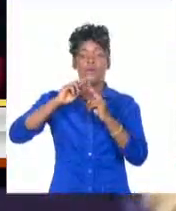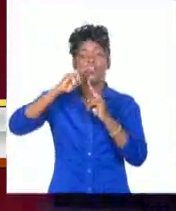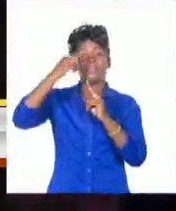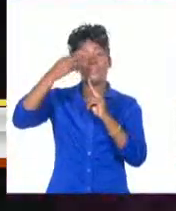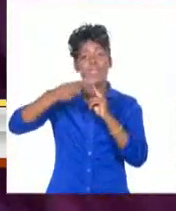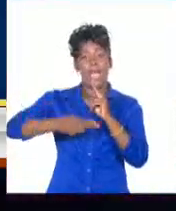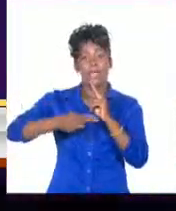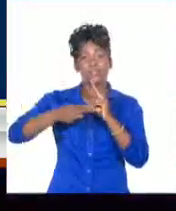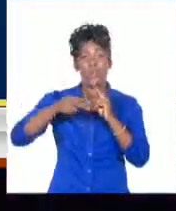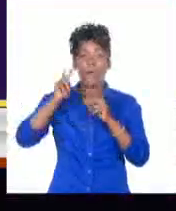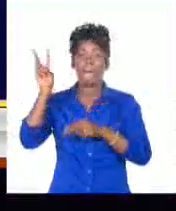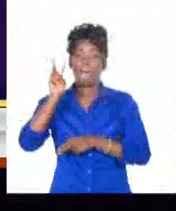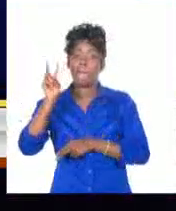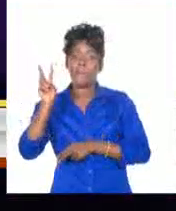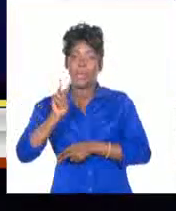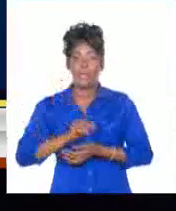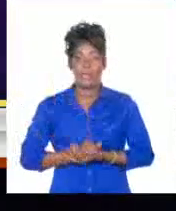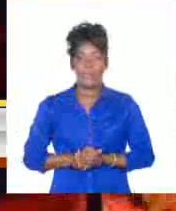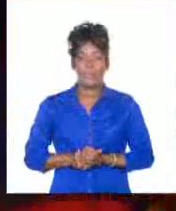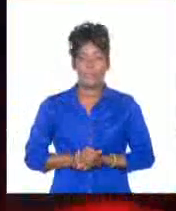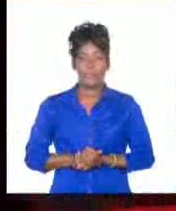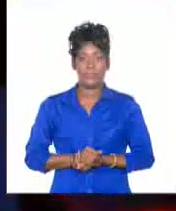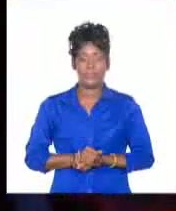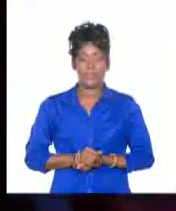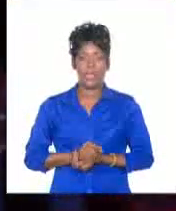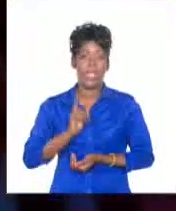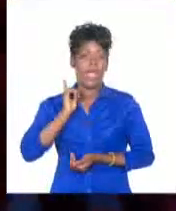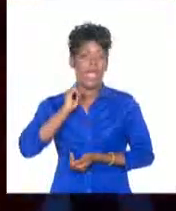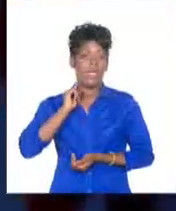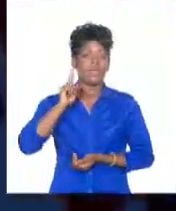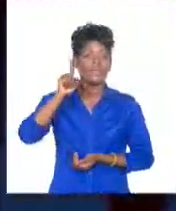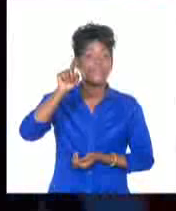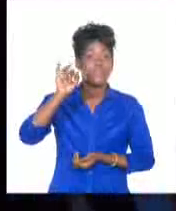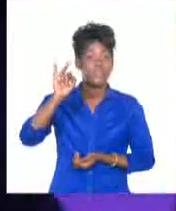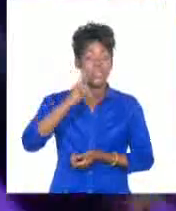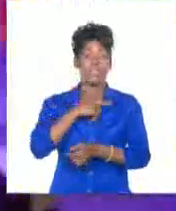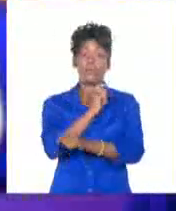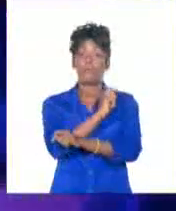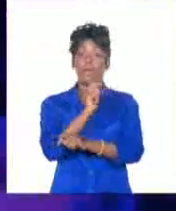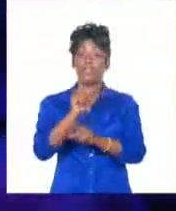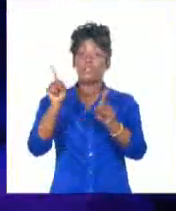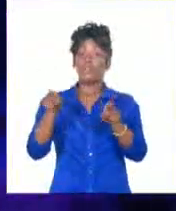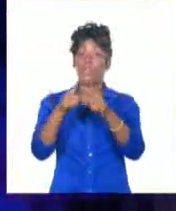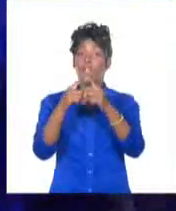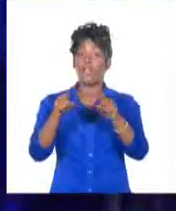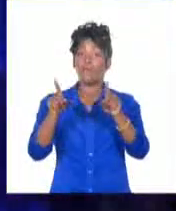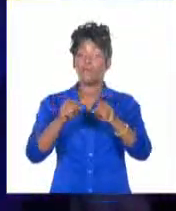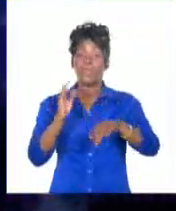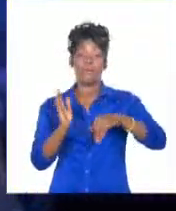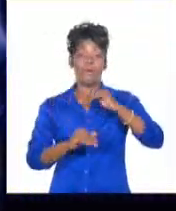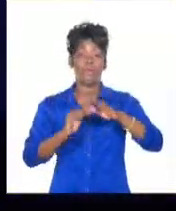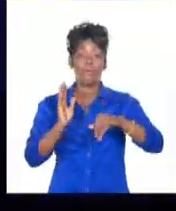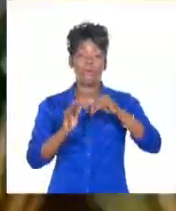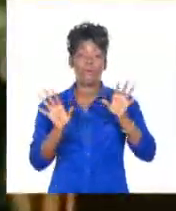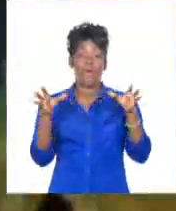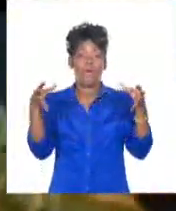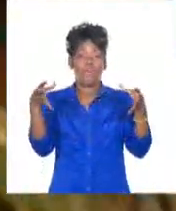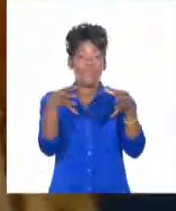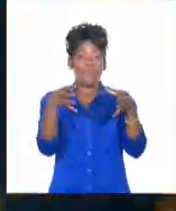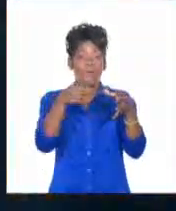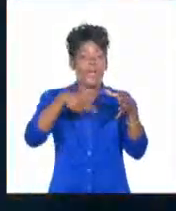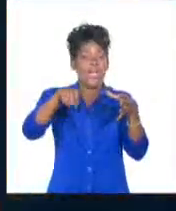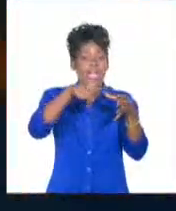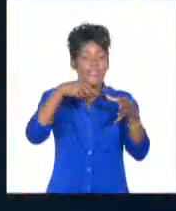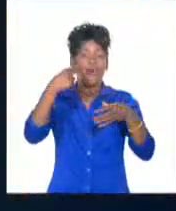horarios habituales. Hace 17 años, el maestro Ulises Aquino creó Ópera de la Calle, una compañía creada con